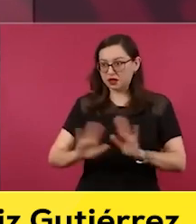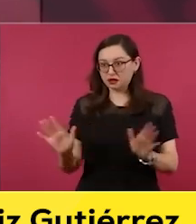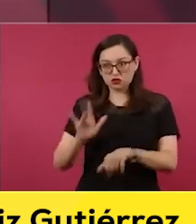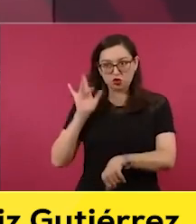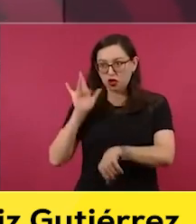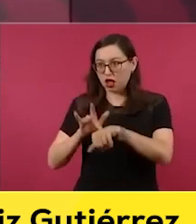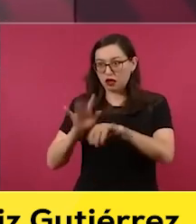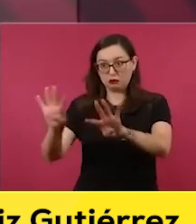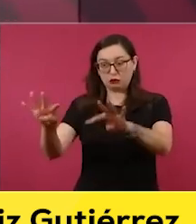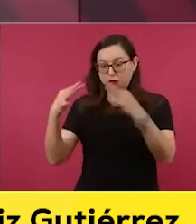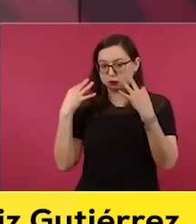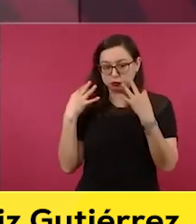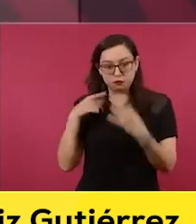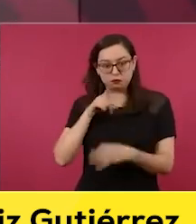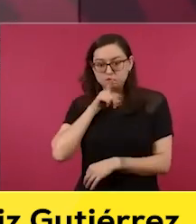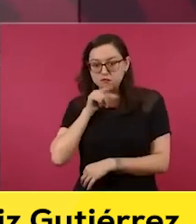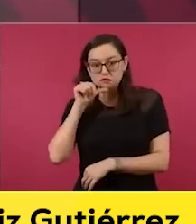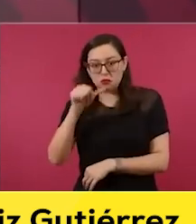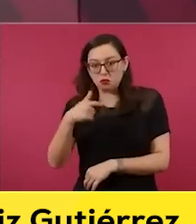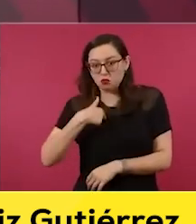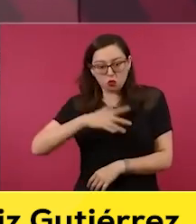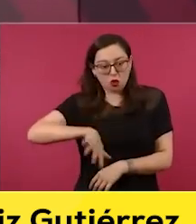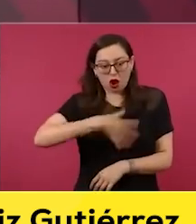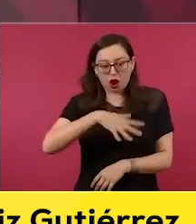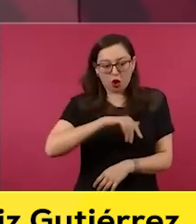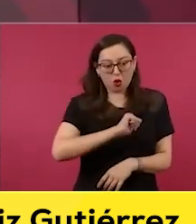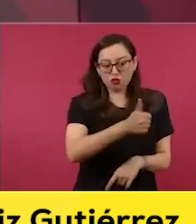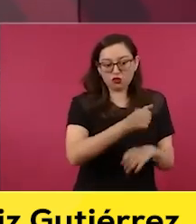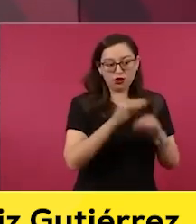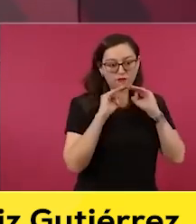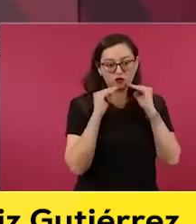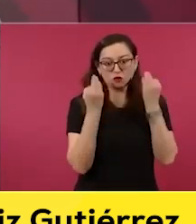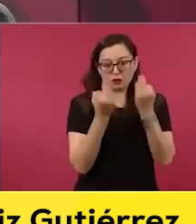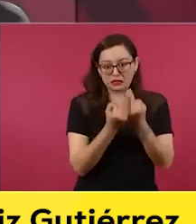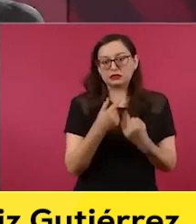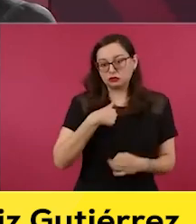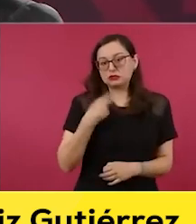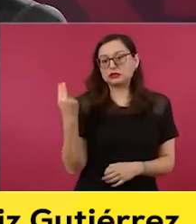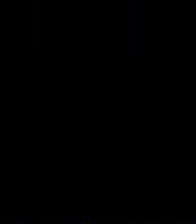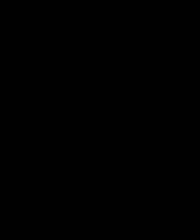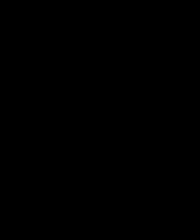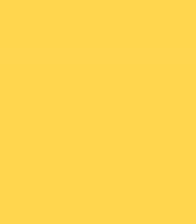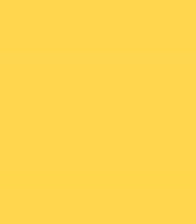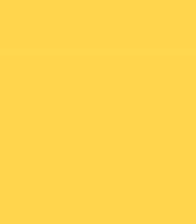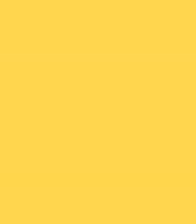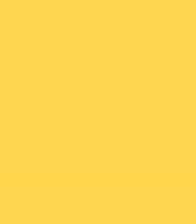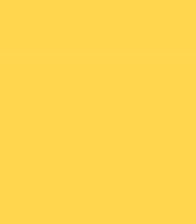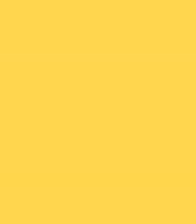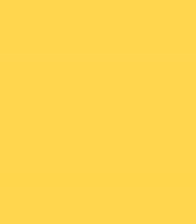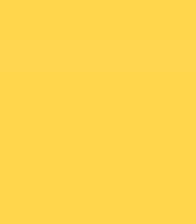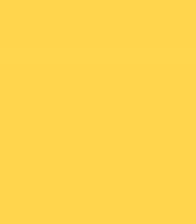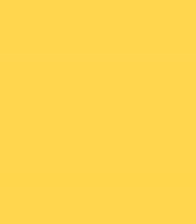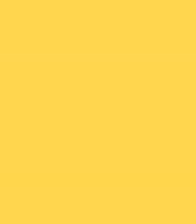investigadora en la Ciudad de México. ¿Esto qué quiere decir? Que no habrá divorcio, pero sí separación.